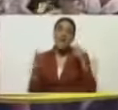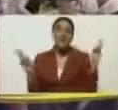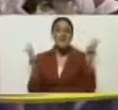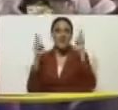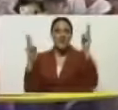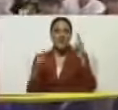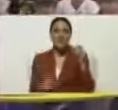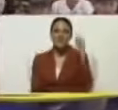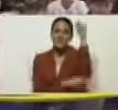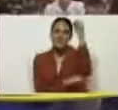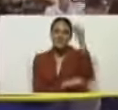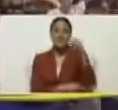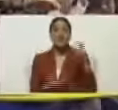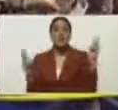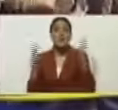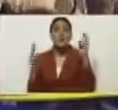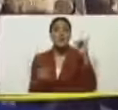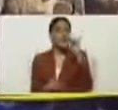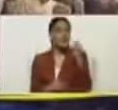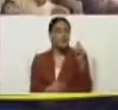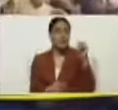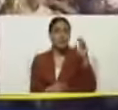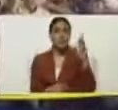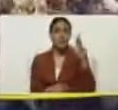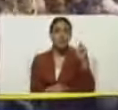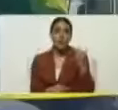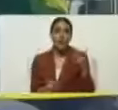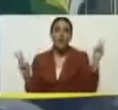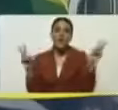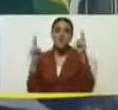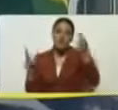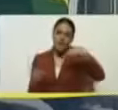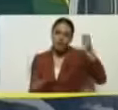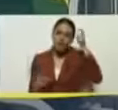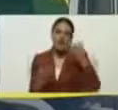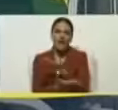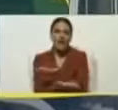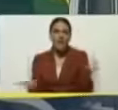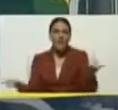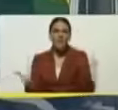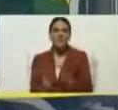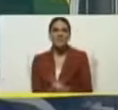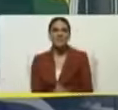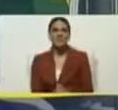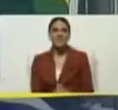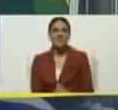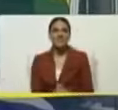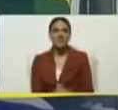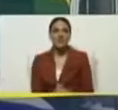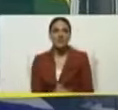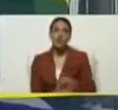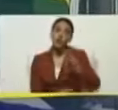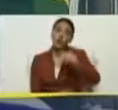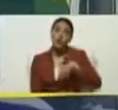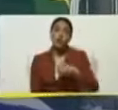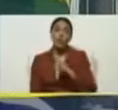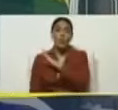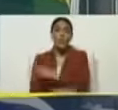¡Viva! ¡Viva Zamora! ¡Viva! ¡Viva los campesinos! ¡Viva! ¡Viva el poder